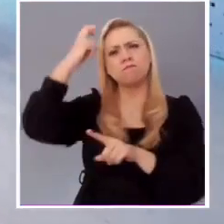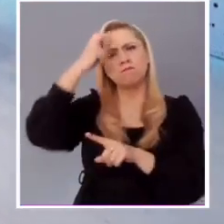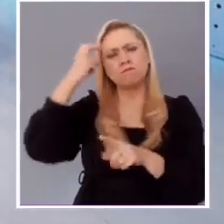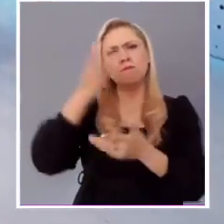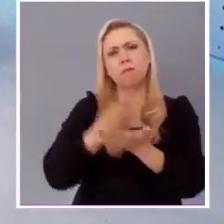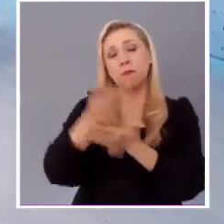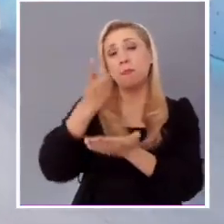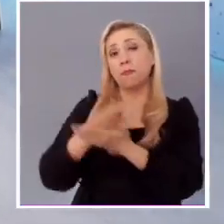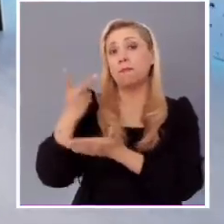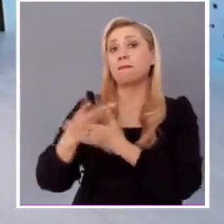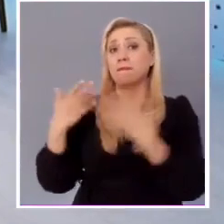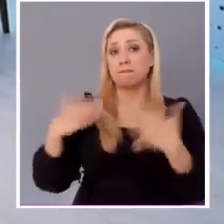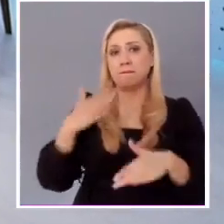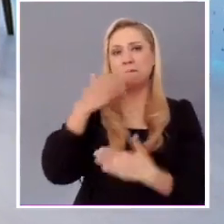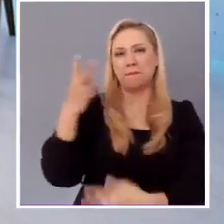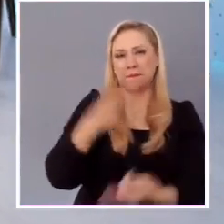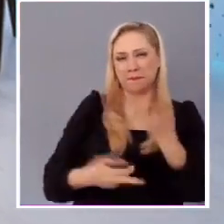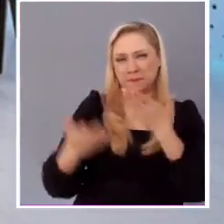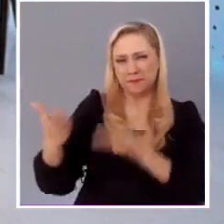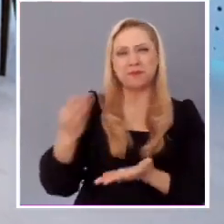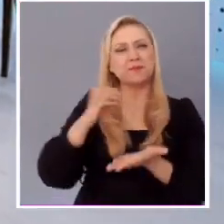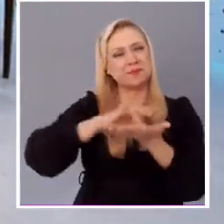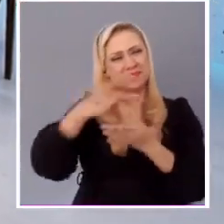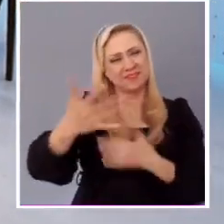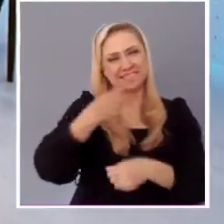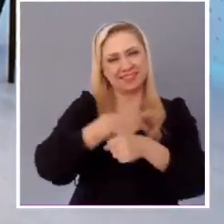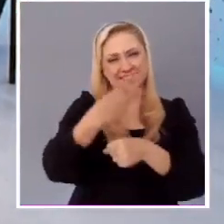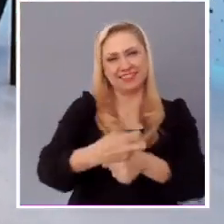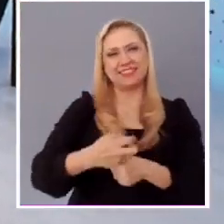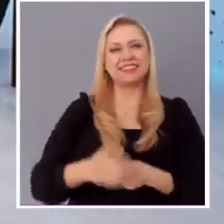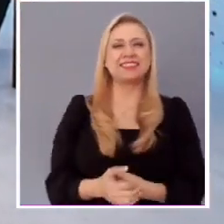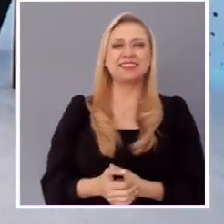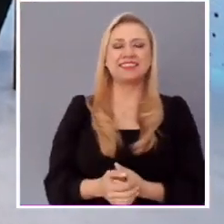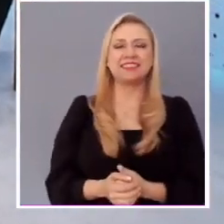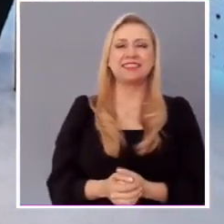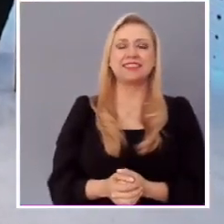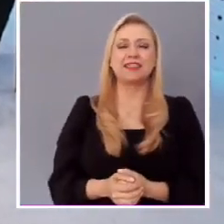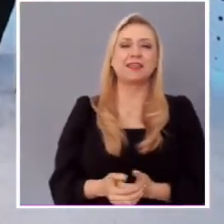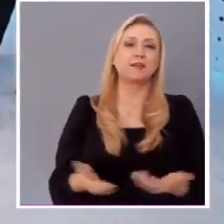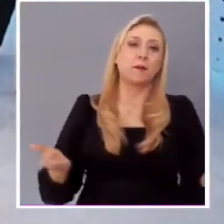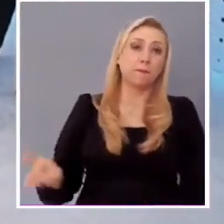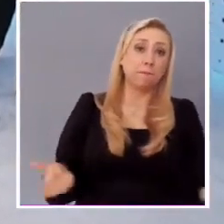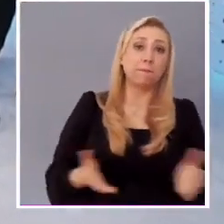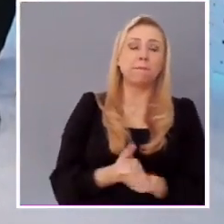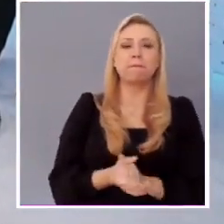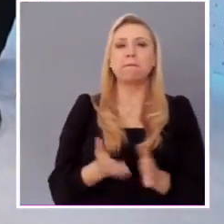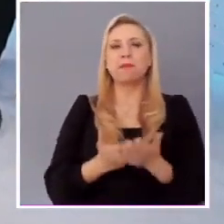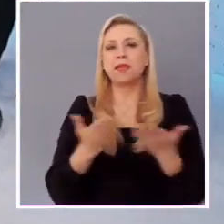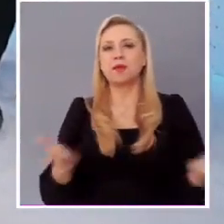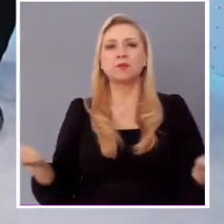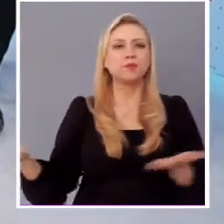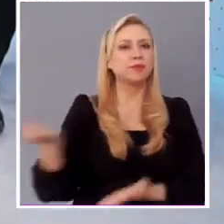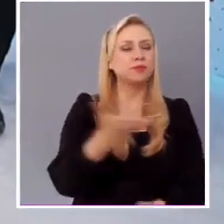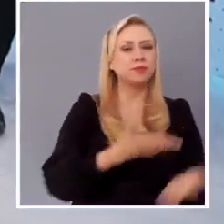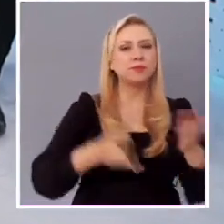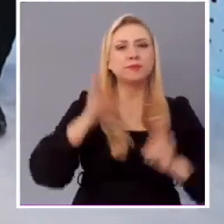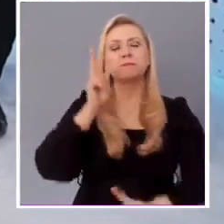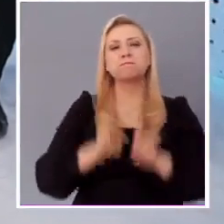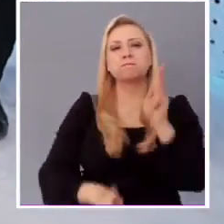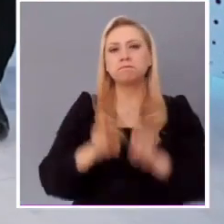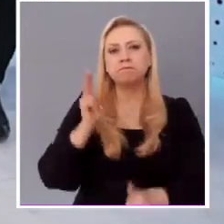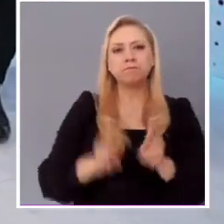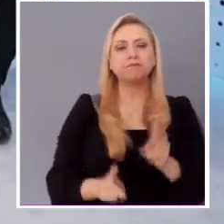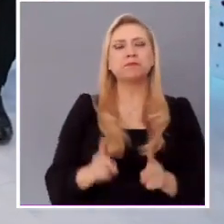Bienvenida, Yasmín. Muchas gracias por la invitación. Encantado. Bueno, pues para abrir la conversación, Lisbeth, me gustaría que nos hicieras una primera